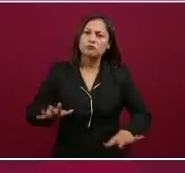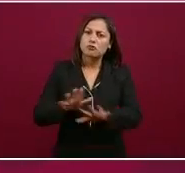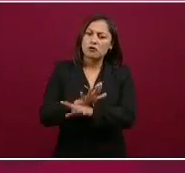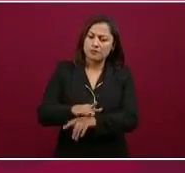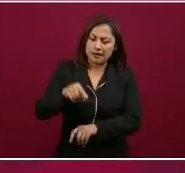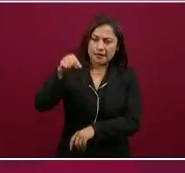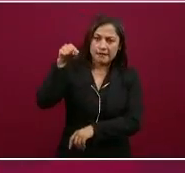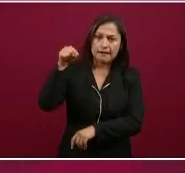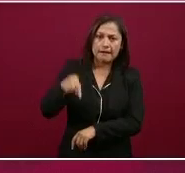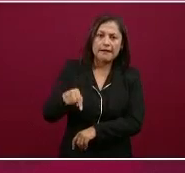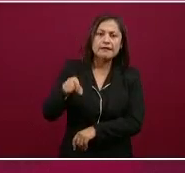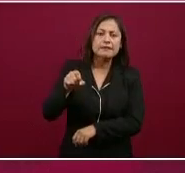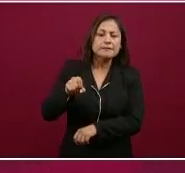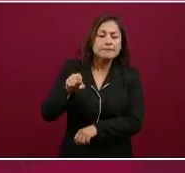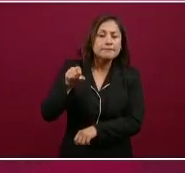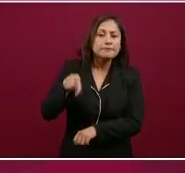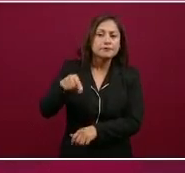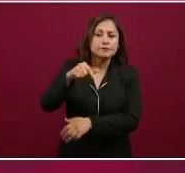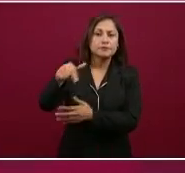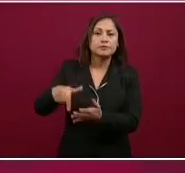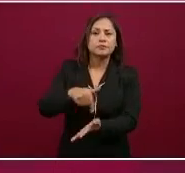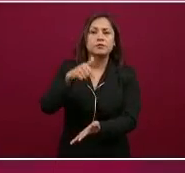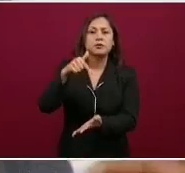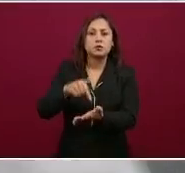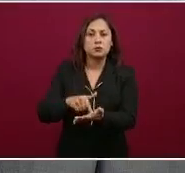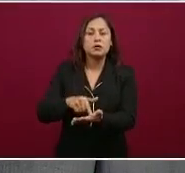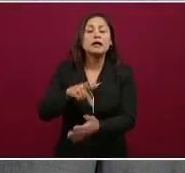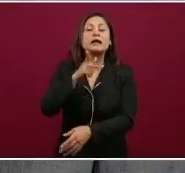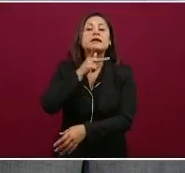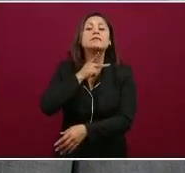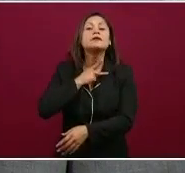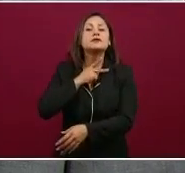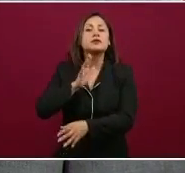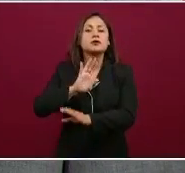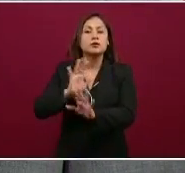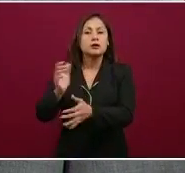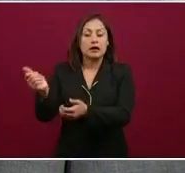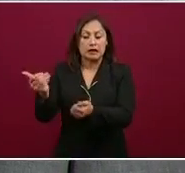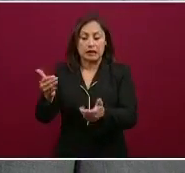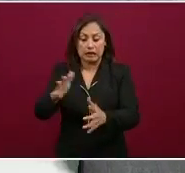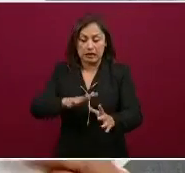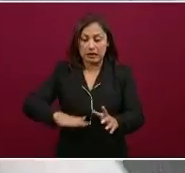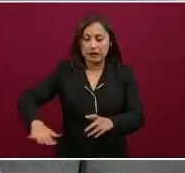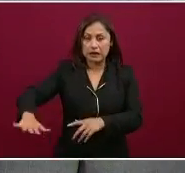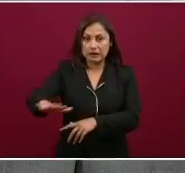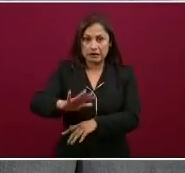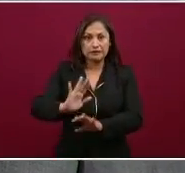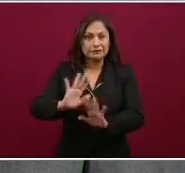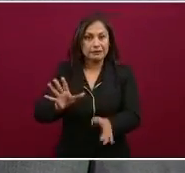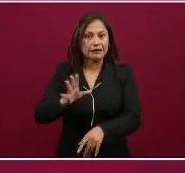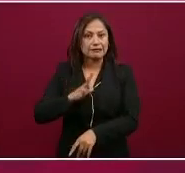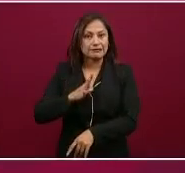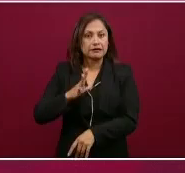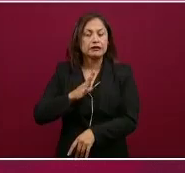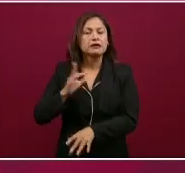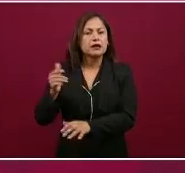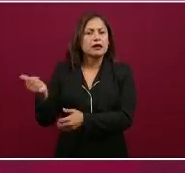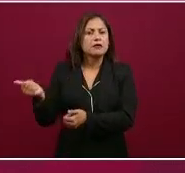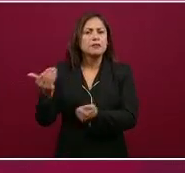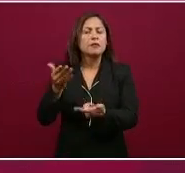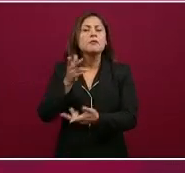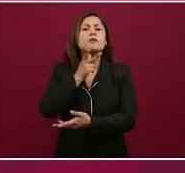donde llega todo ese petróleo, que ya están las instalaciones, porque ese petróleo llega